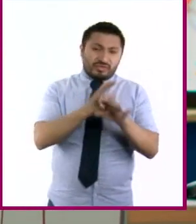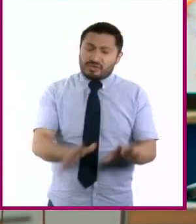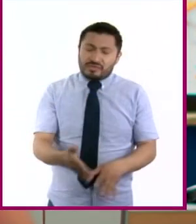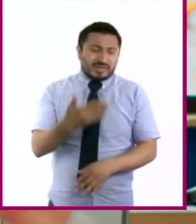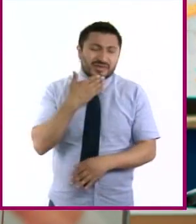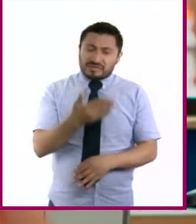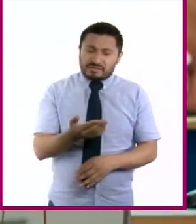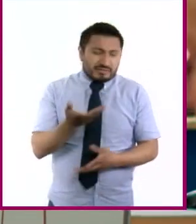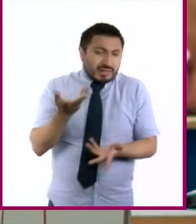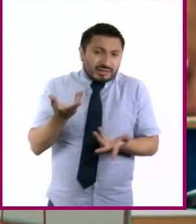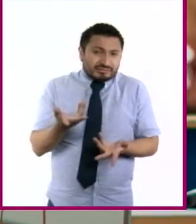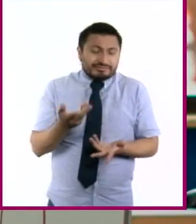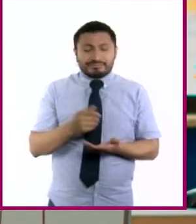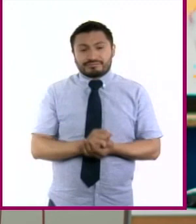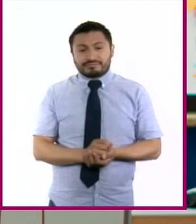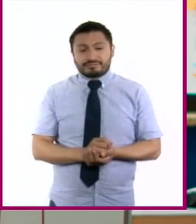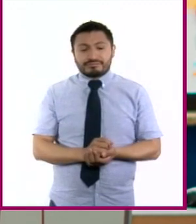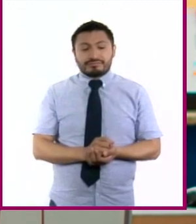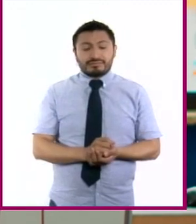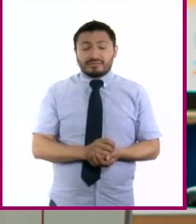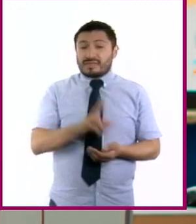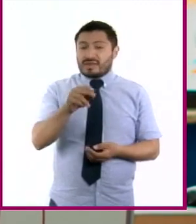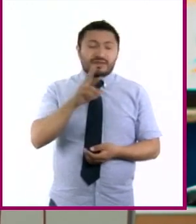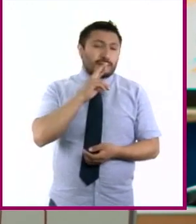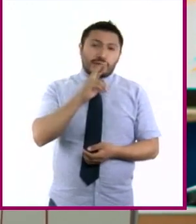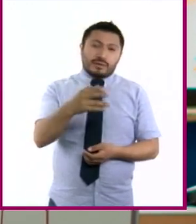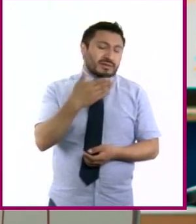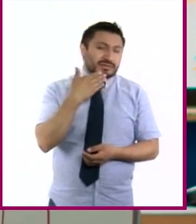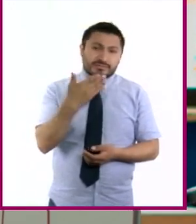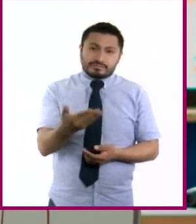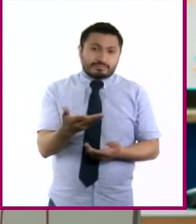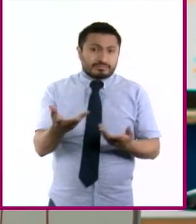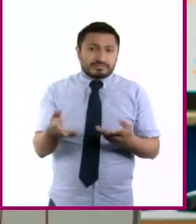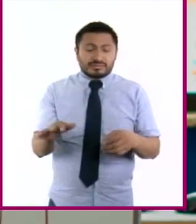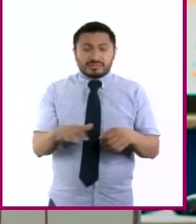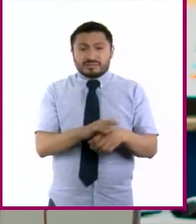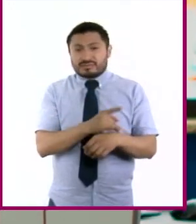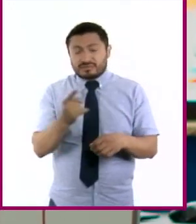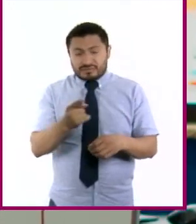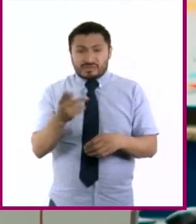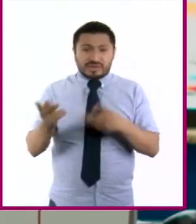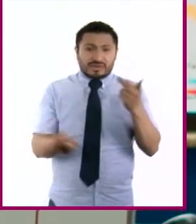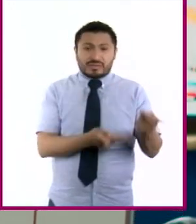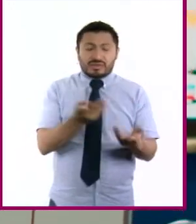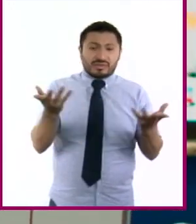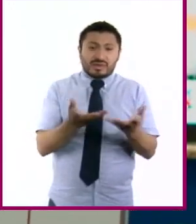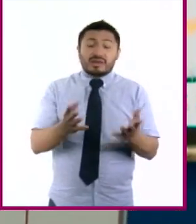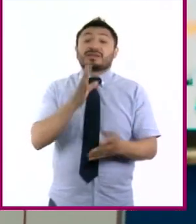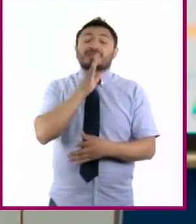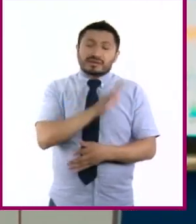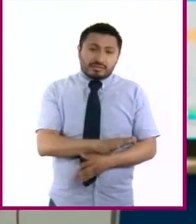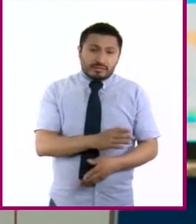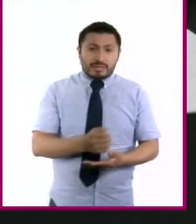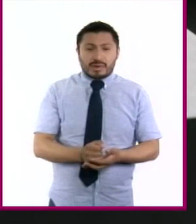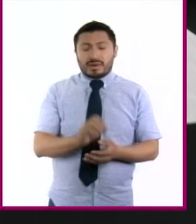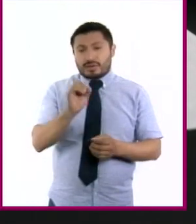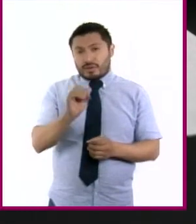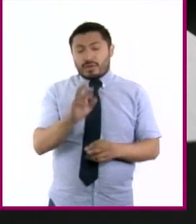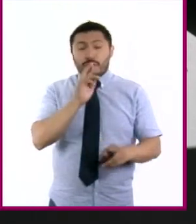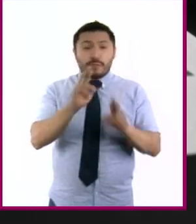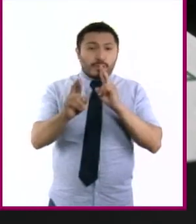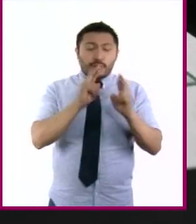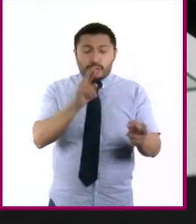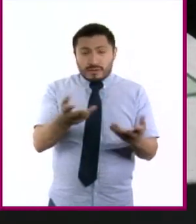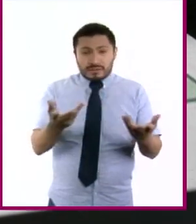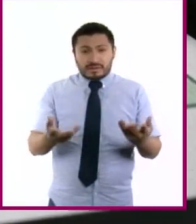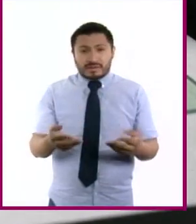y suficiente, no responder a la pregunta de negocio por la que se hizo el estudio para empezar. En los resultados de los estudios de mercado